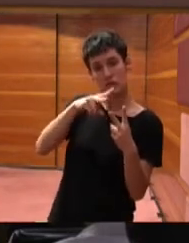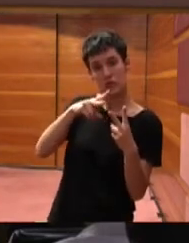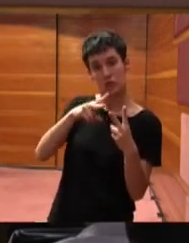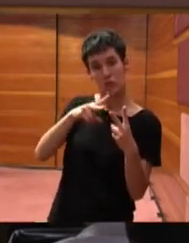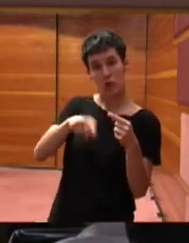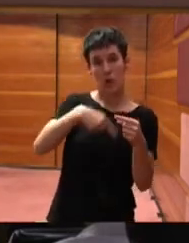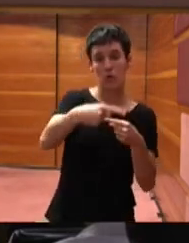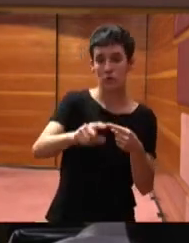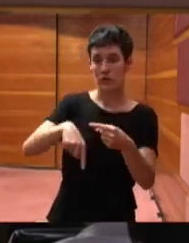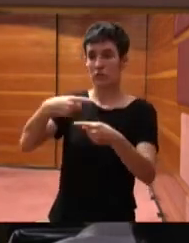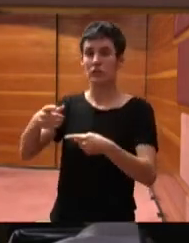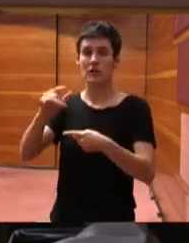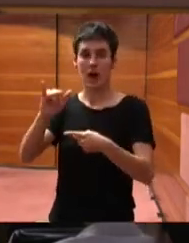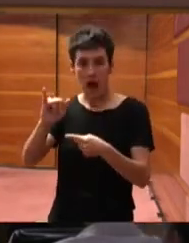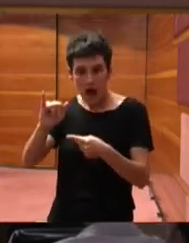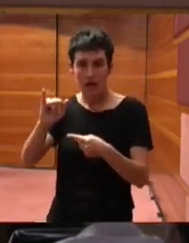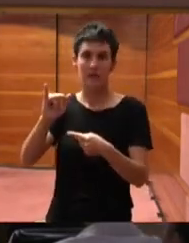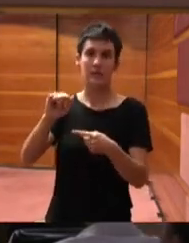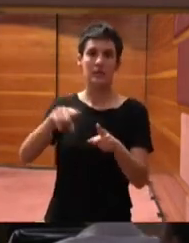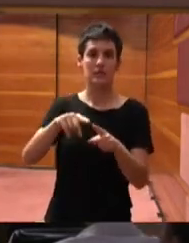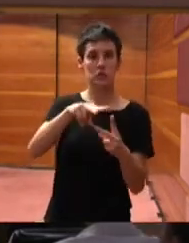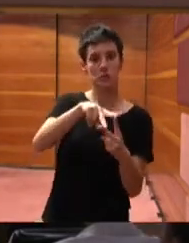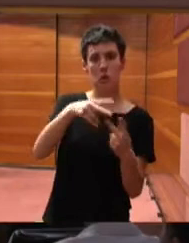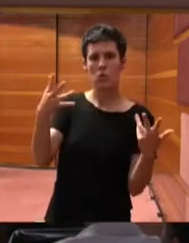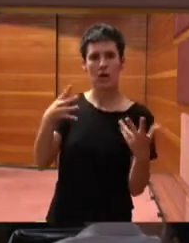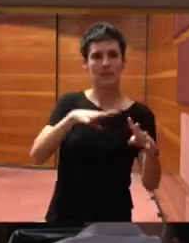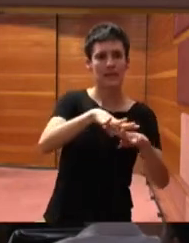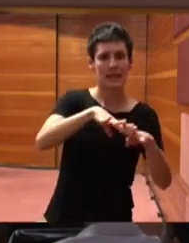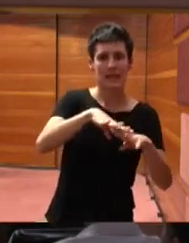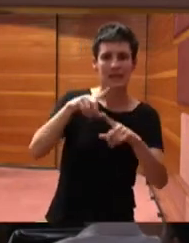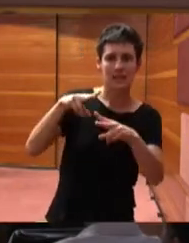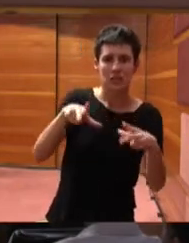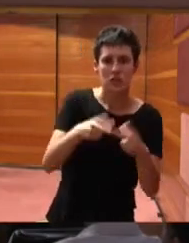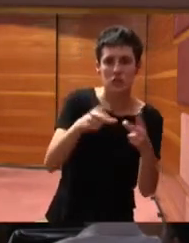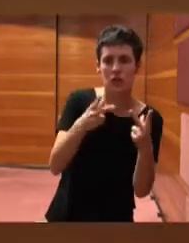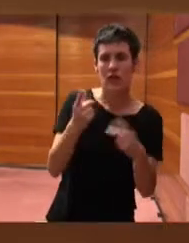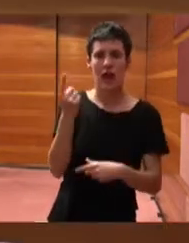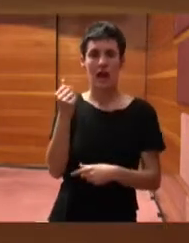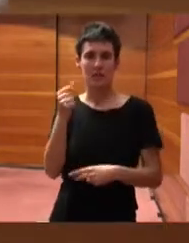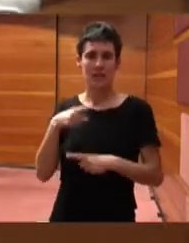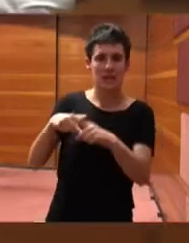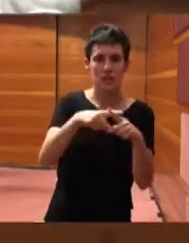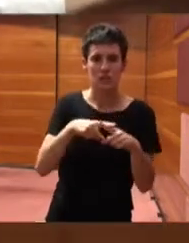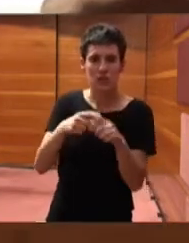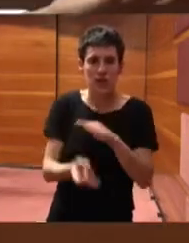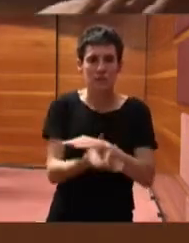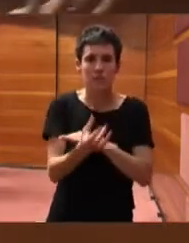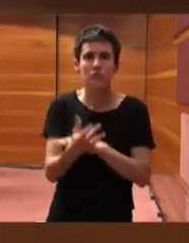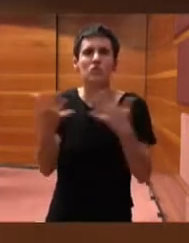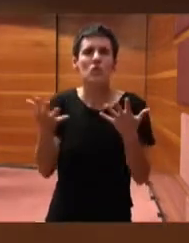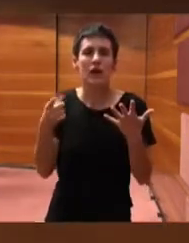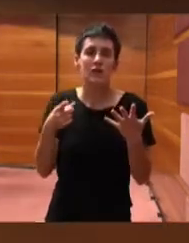la que por el camino ha conseguido generar más red social, más capital social, ha generado un mayor valor que la otra